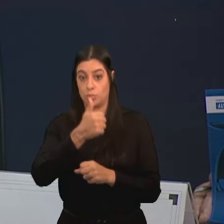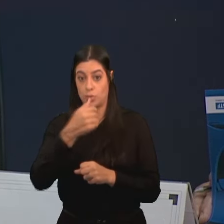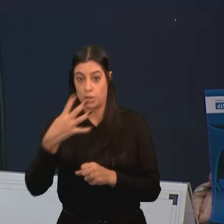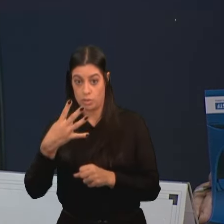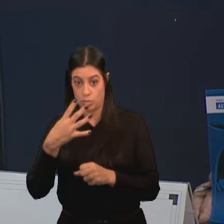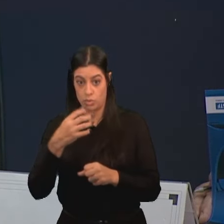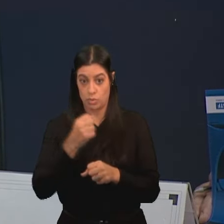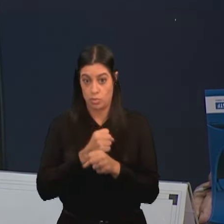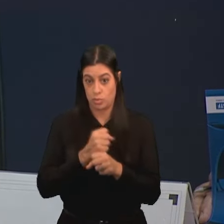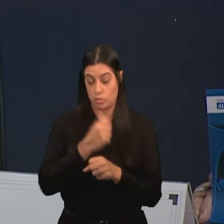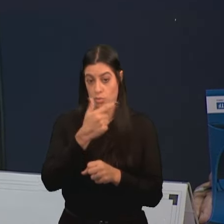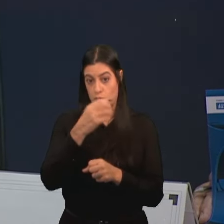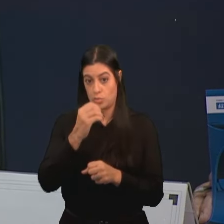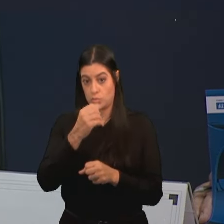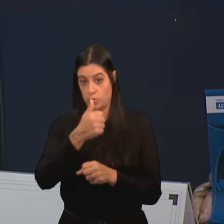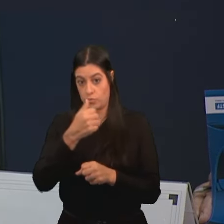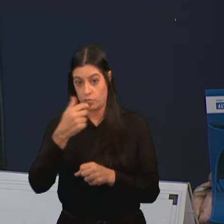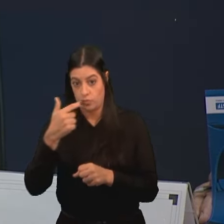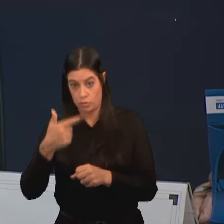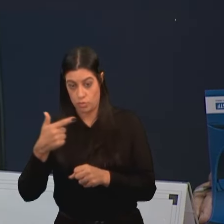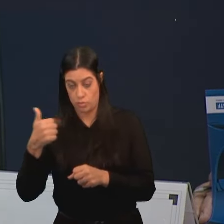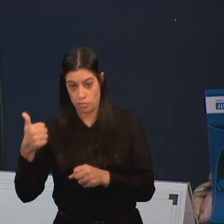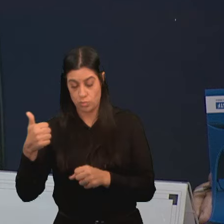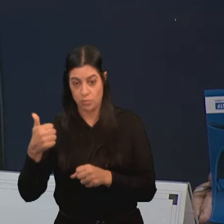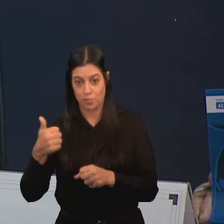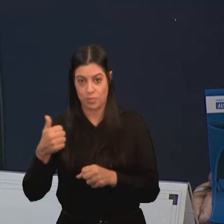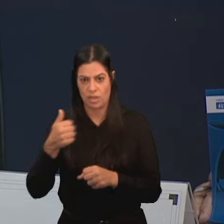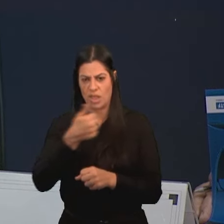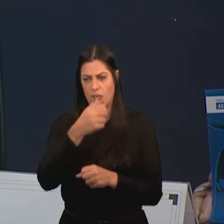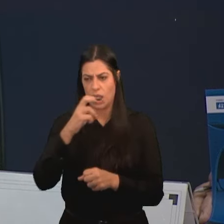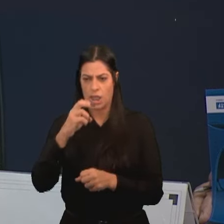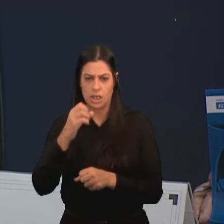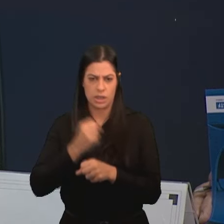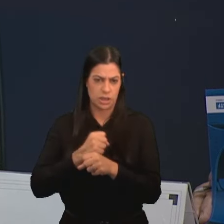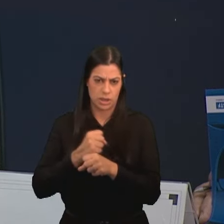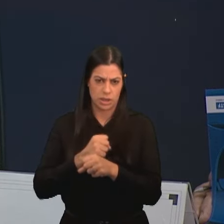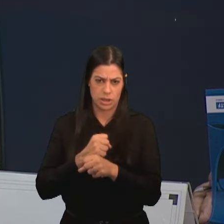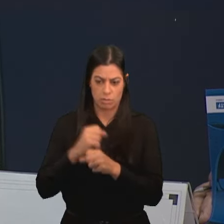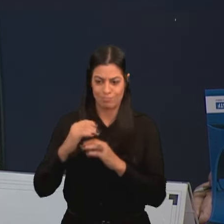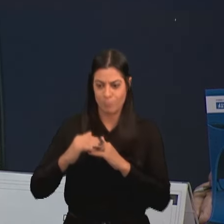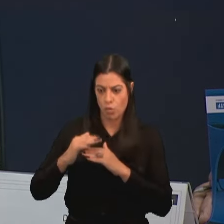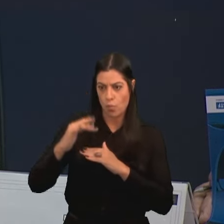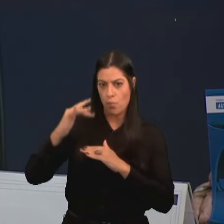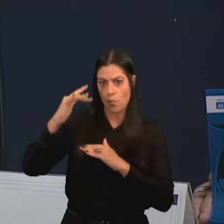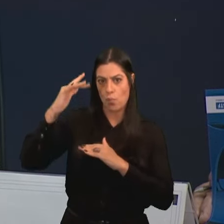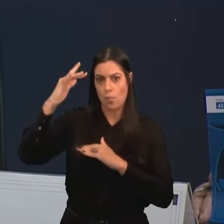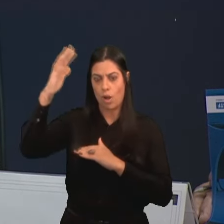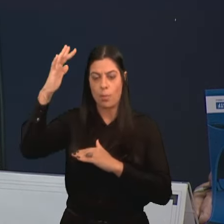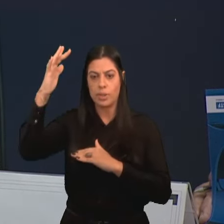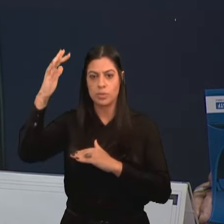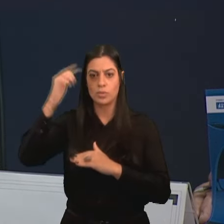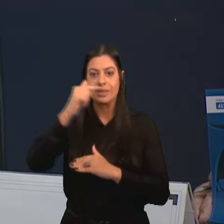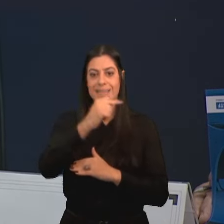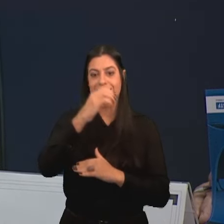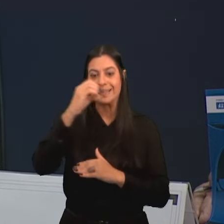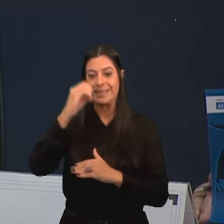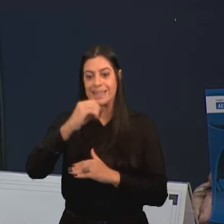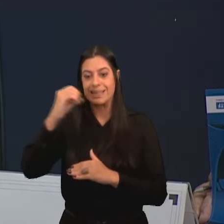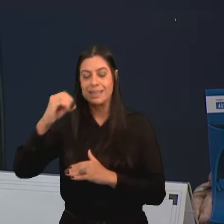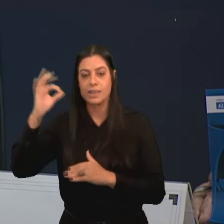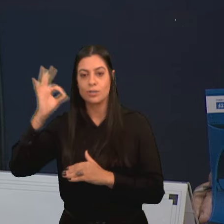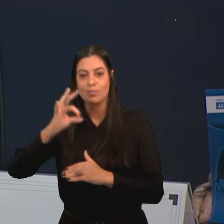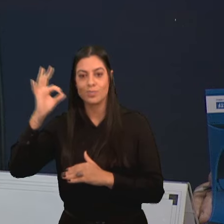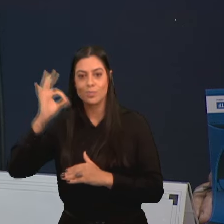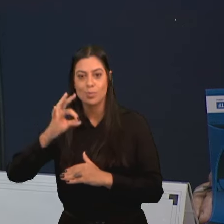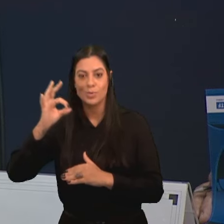y 2021, en un periodo de 15 años, hemos registrado un aumento de 700%